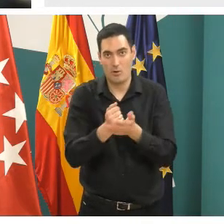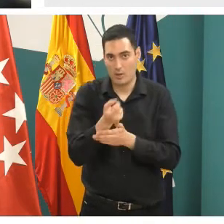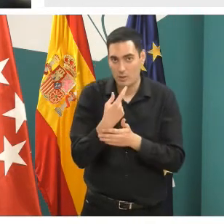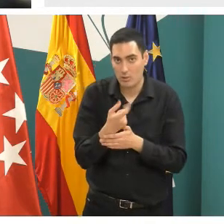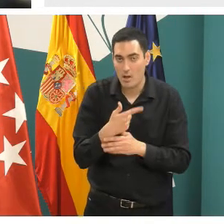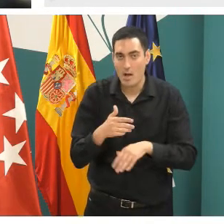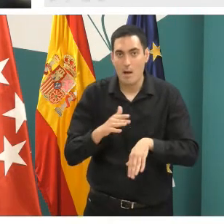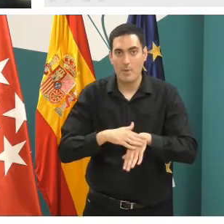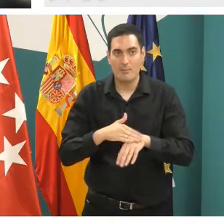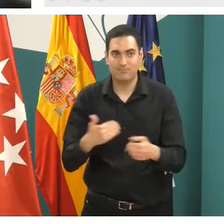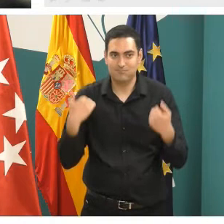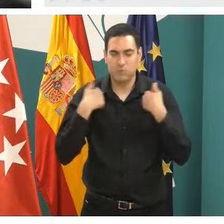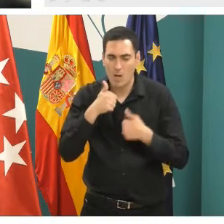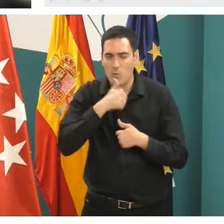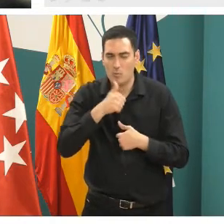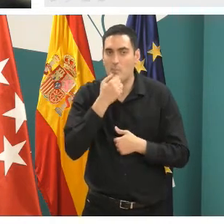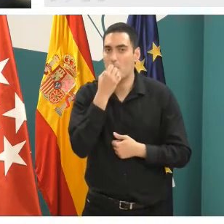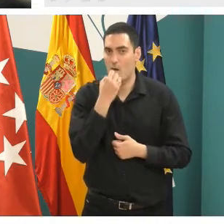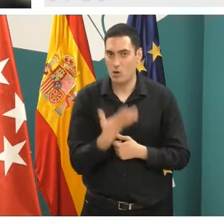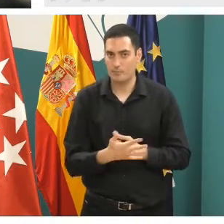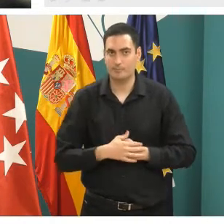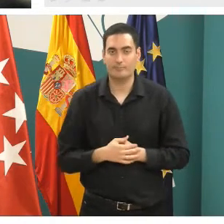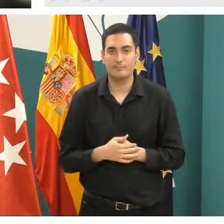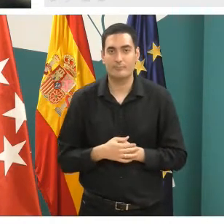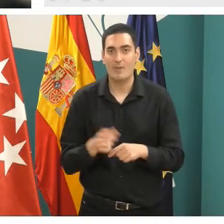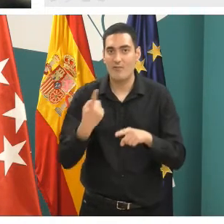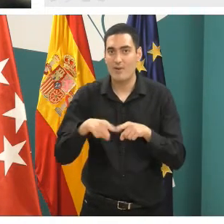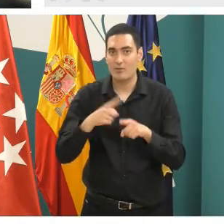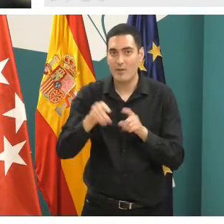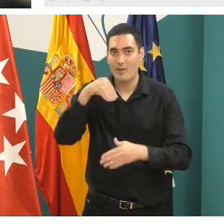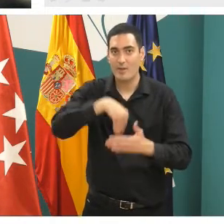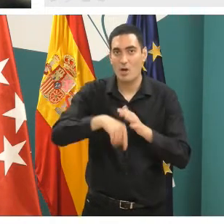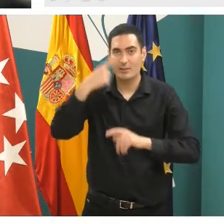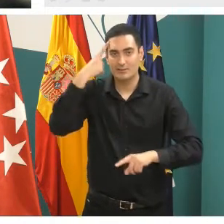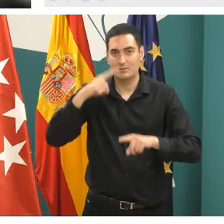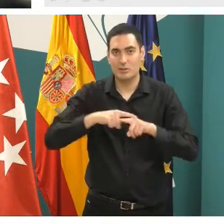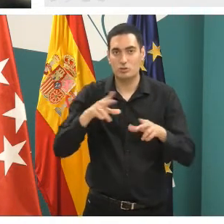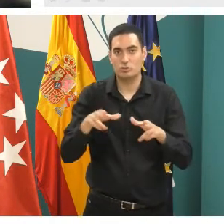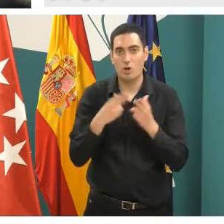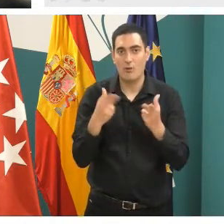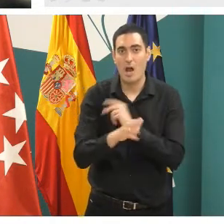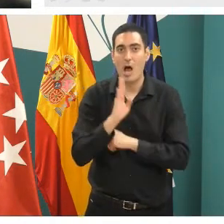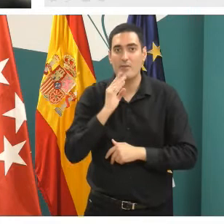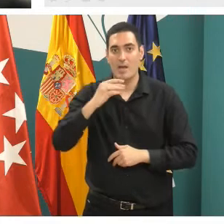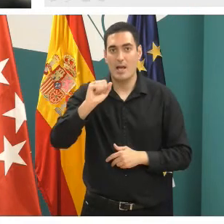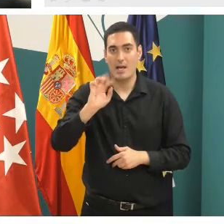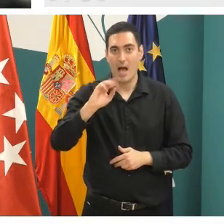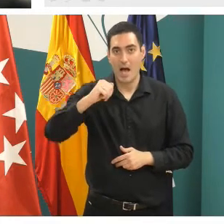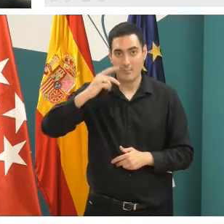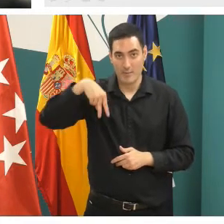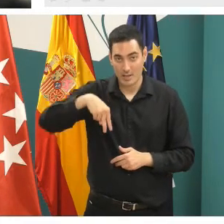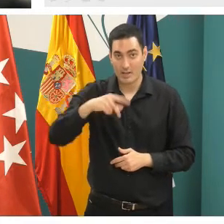para soportar mejor esto. Dentro de los factores psicosociales, recordar lo que ha dicho recién Carmen, personas que